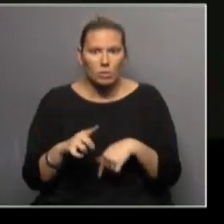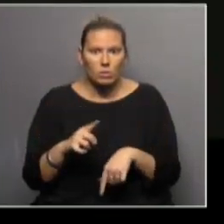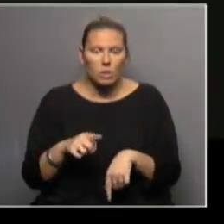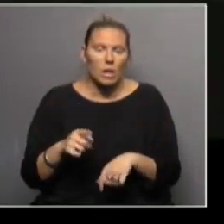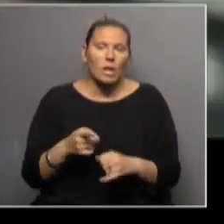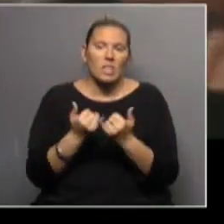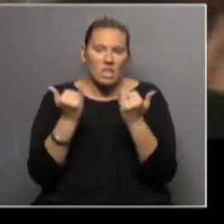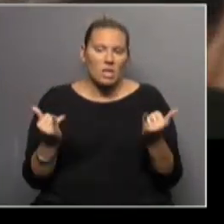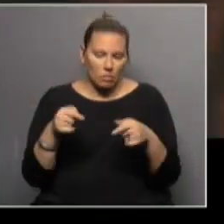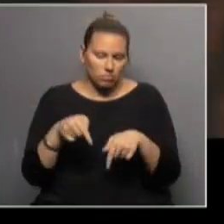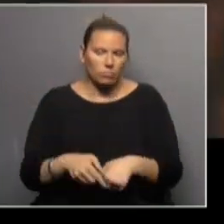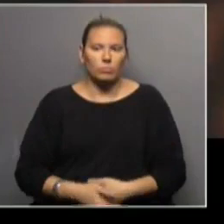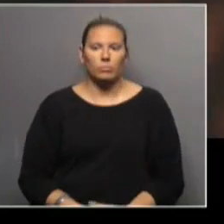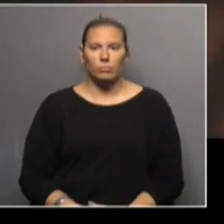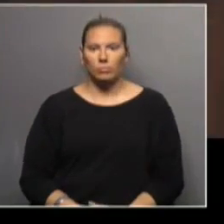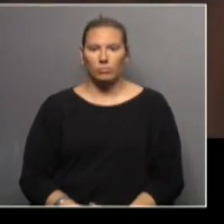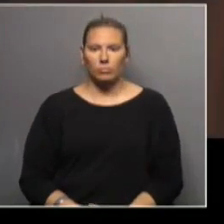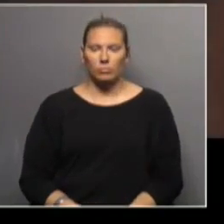del día estar acá.